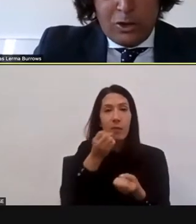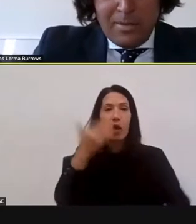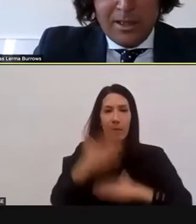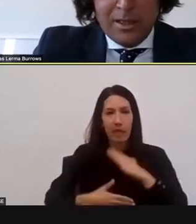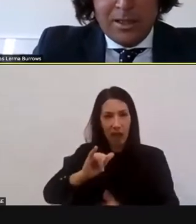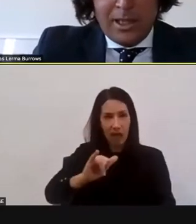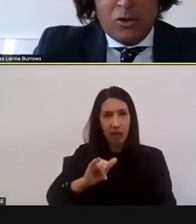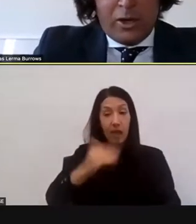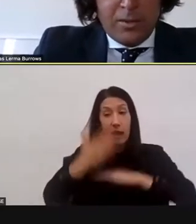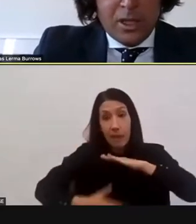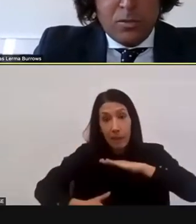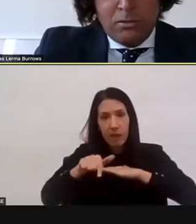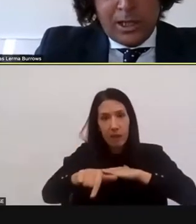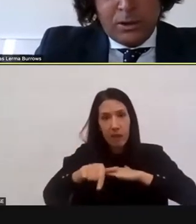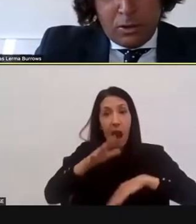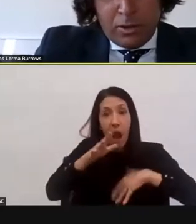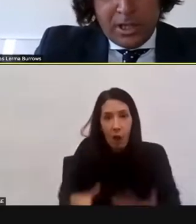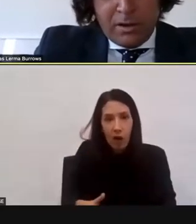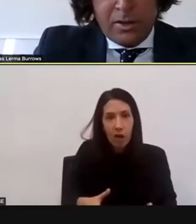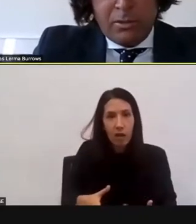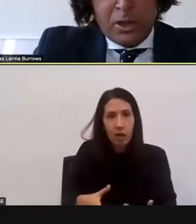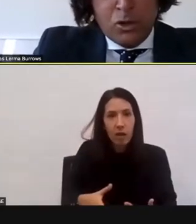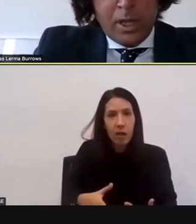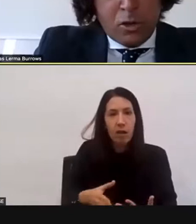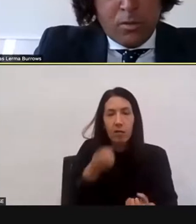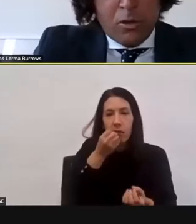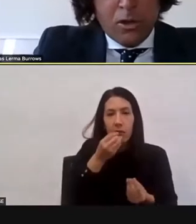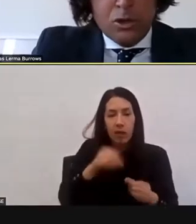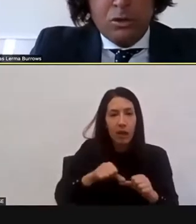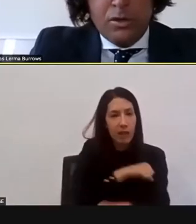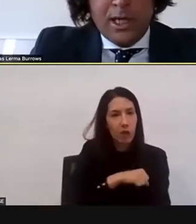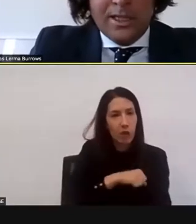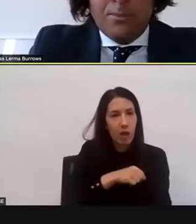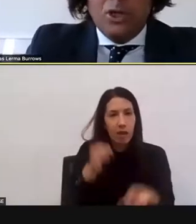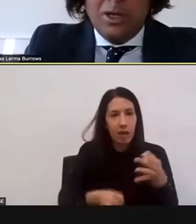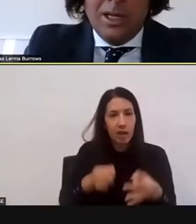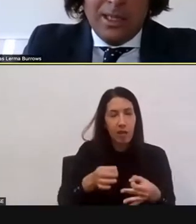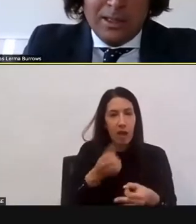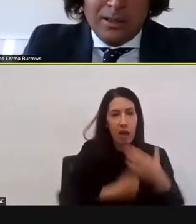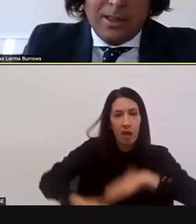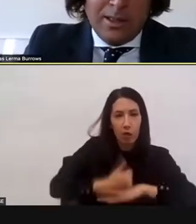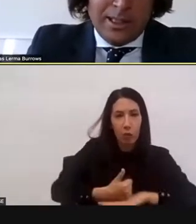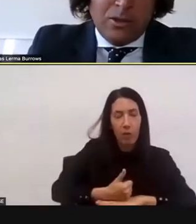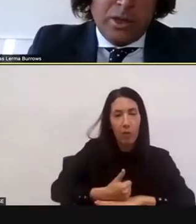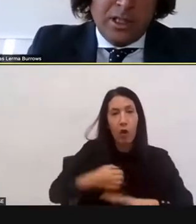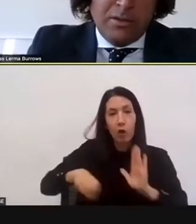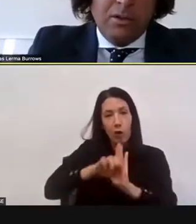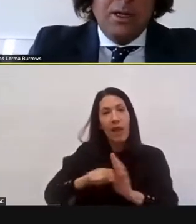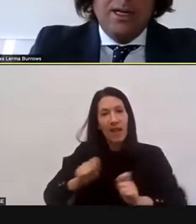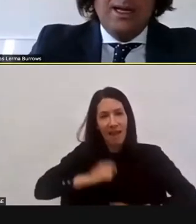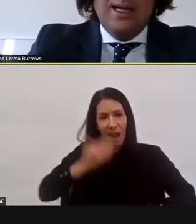esos límites es lo que ahora mismo, tanto la jurisdicción del Tribunal Supremo como el Constitucional, está poniendo límites a esa